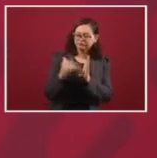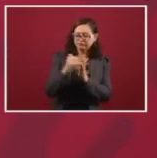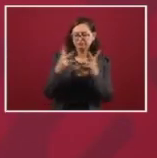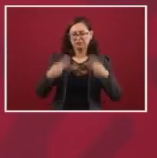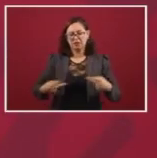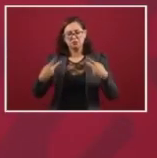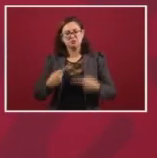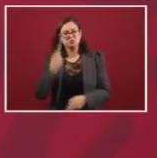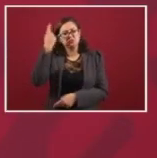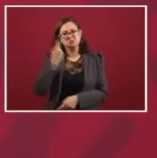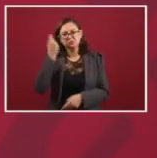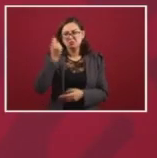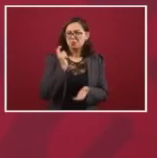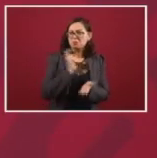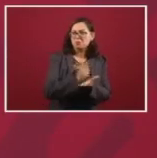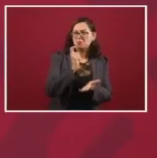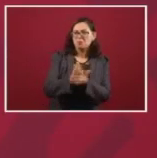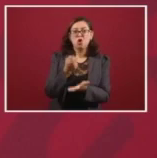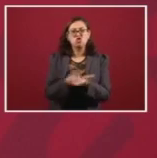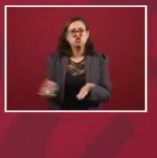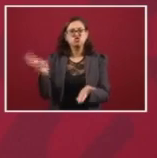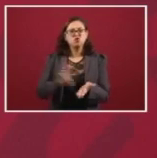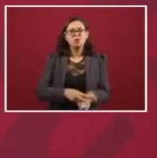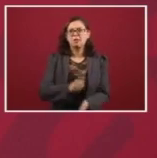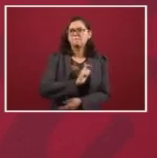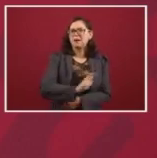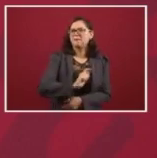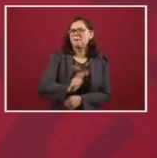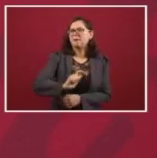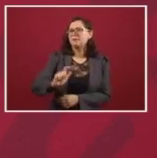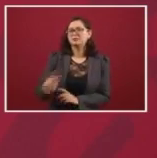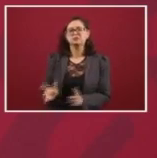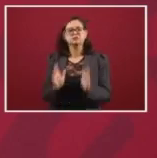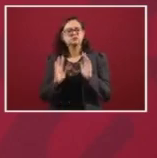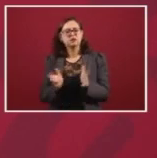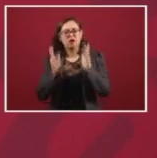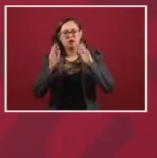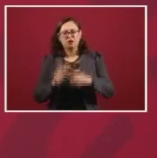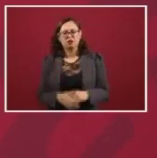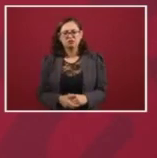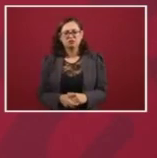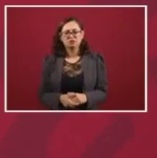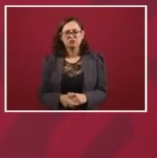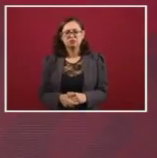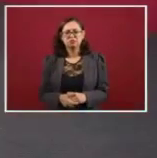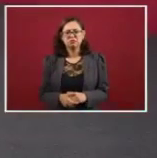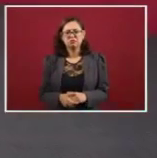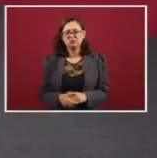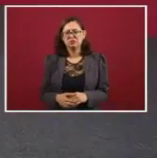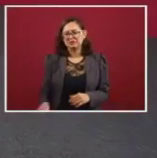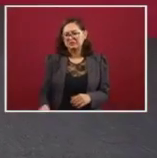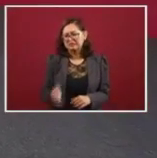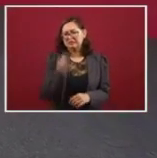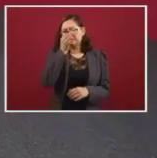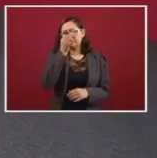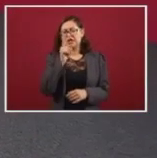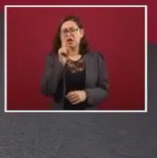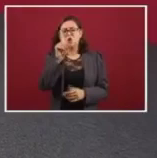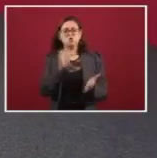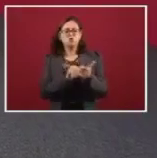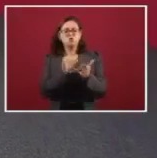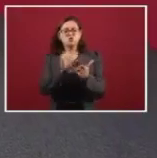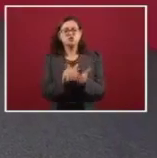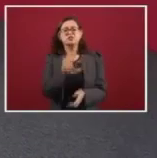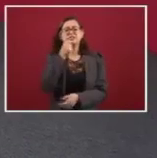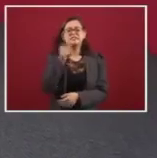están recibiendo su pensión, al doble de lo que recibían. Ya estamos por llegar al 1 millón de